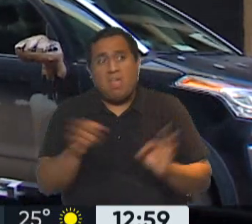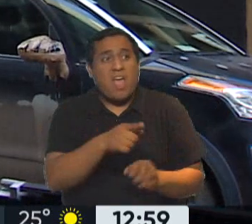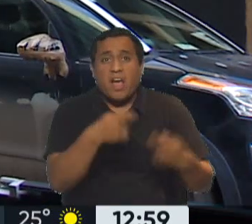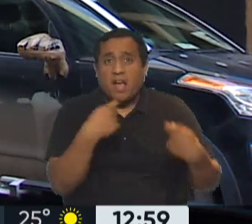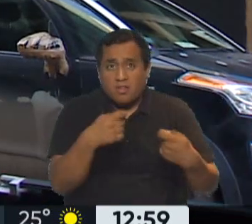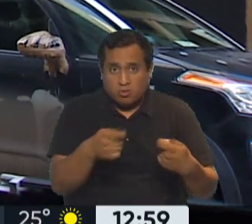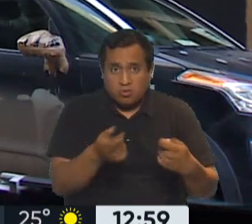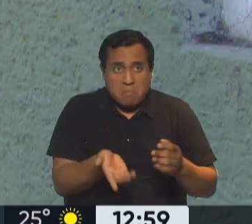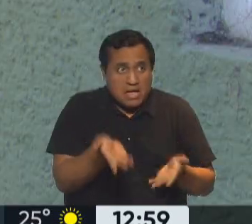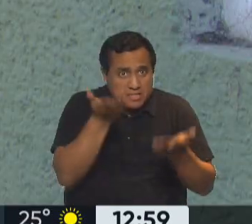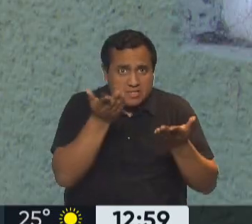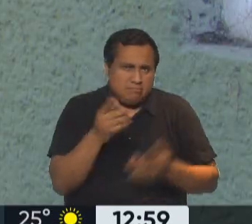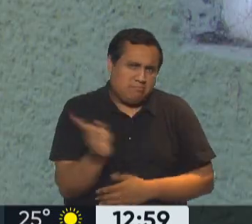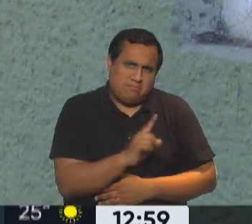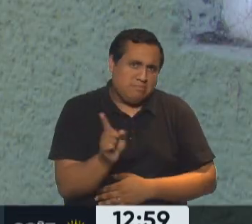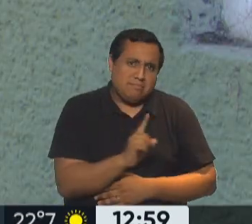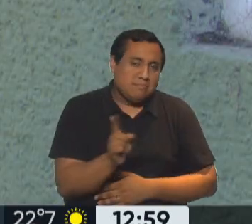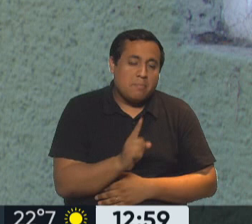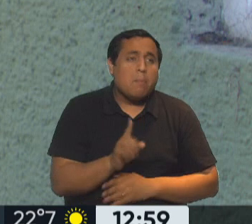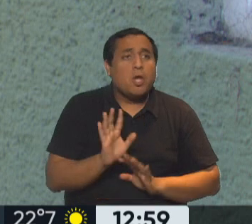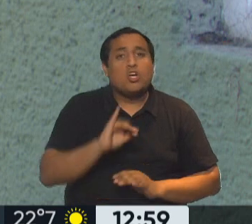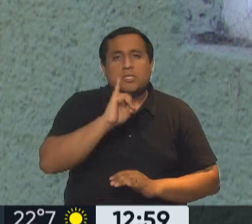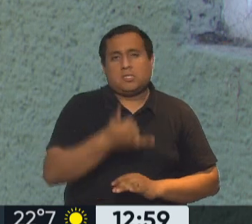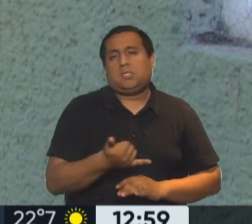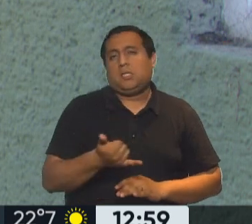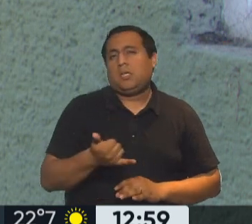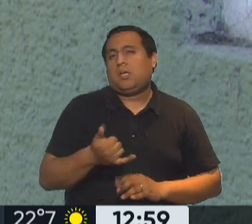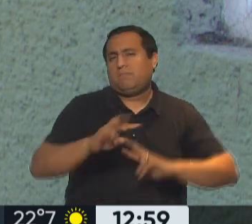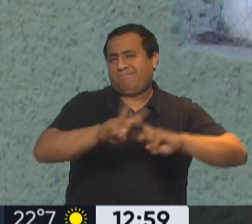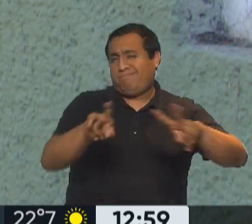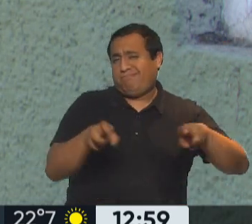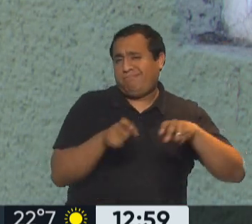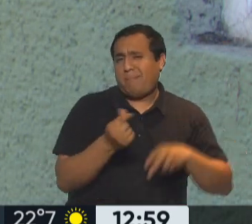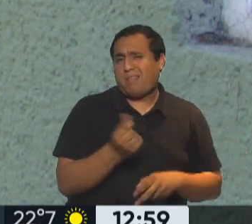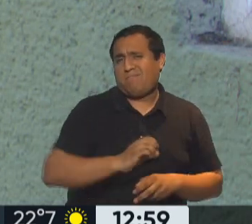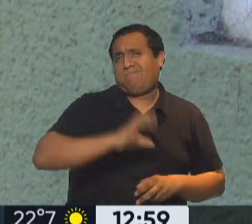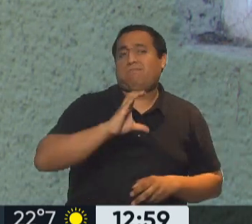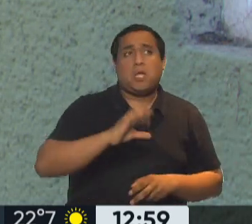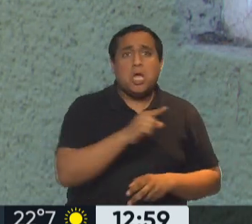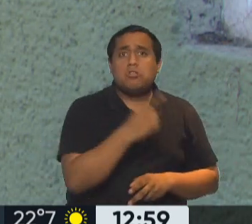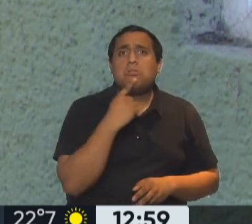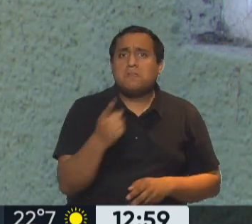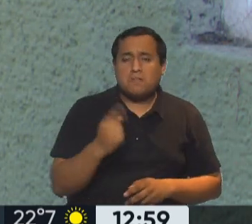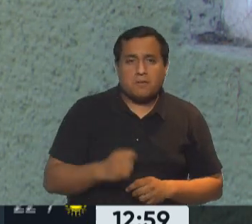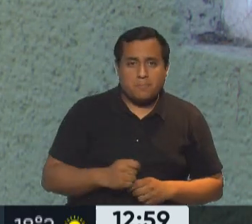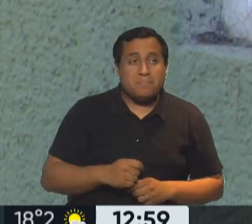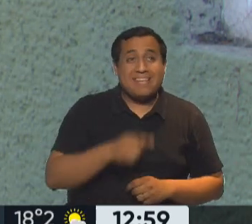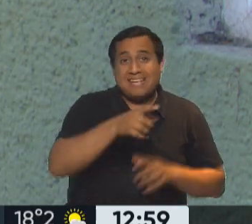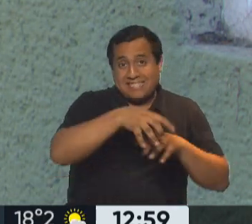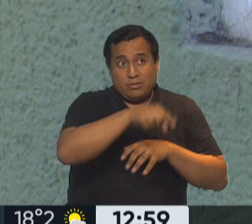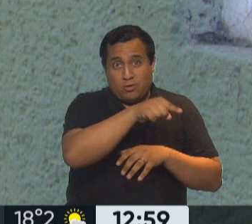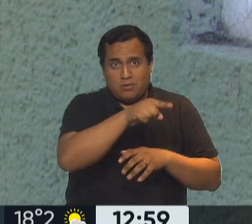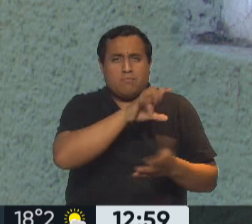costos, pero sí tuvieron ganancias exorbitantes, a tal punto que ellos dicen que son un sector, las